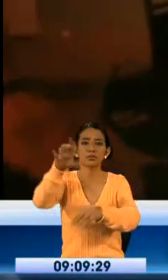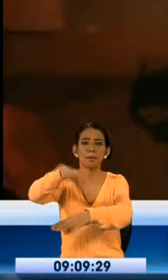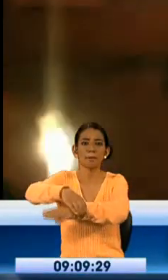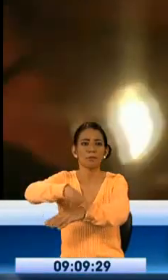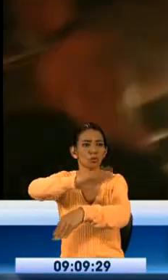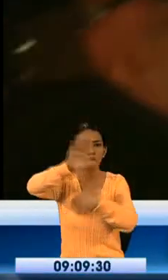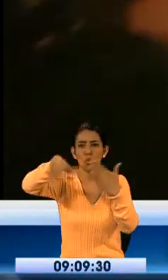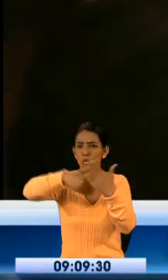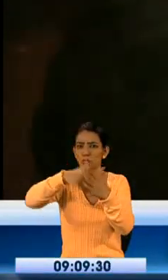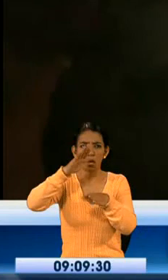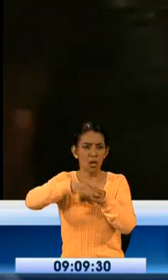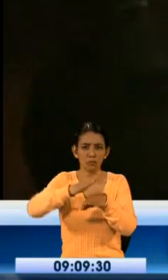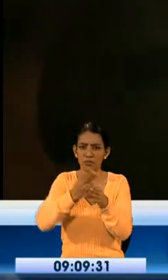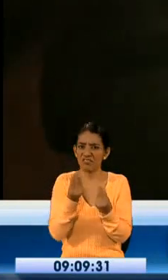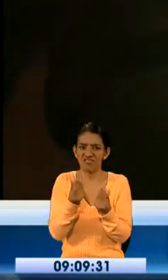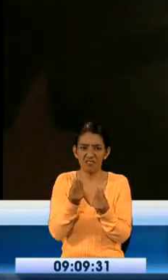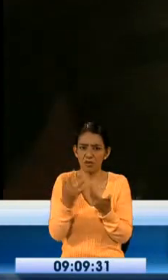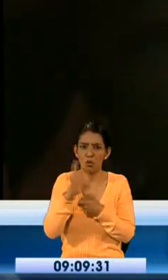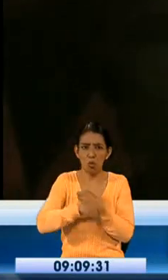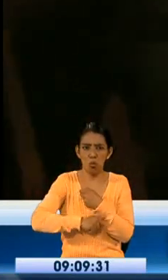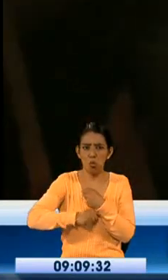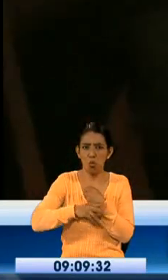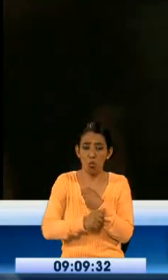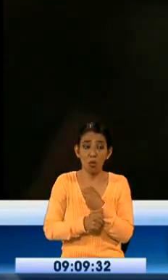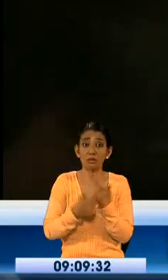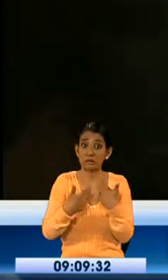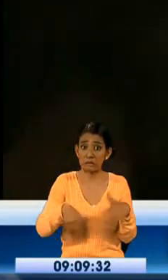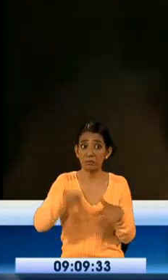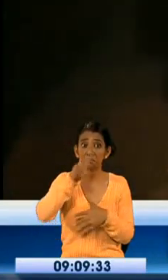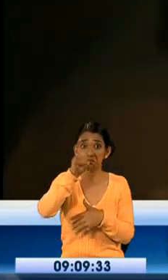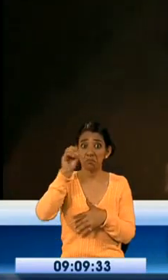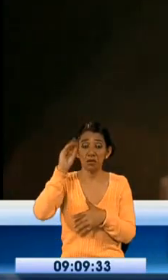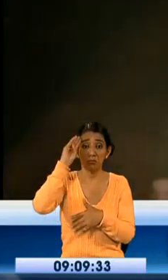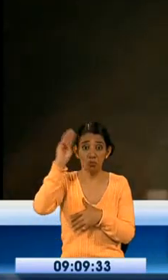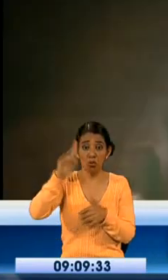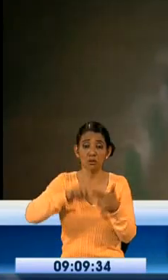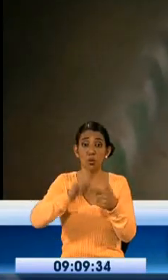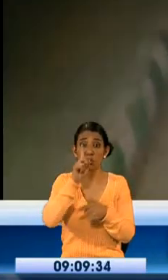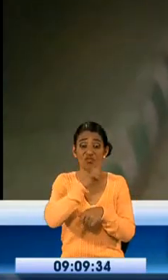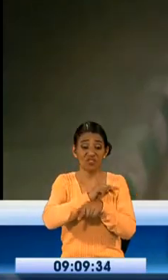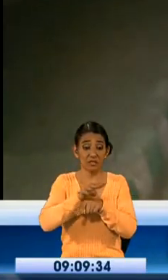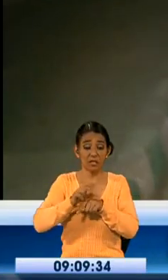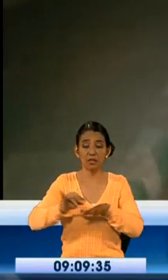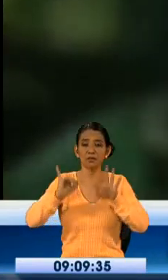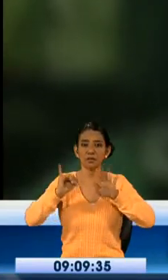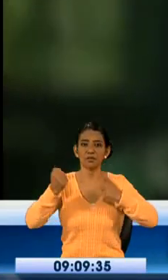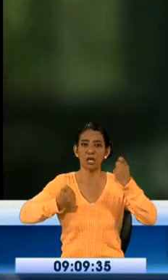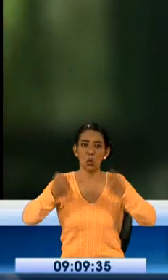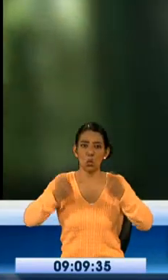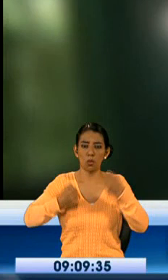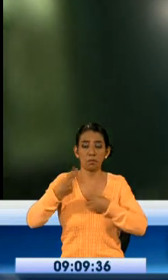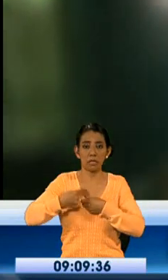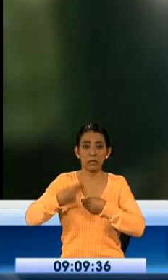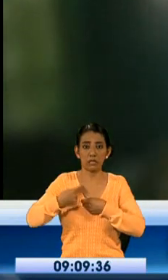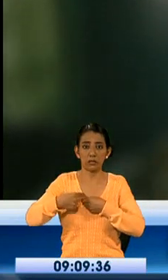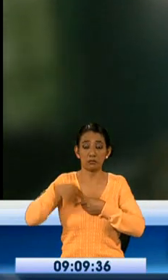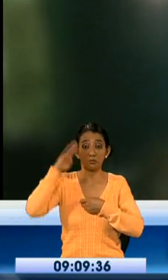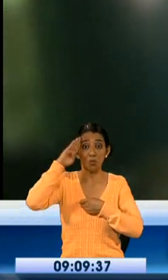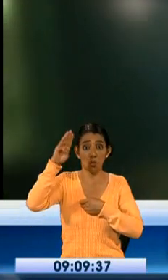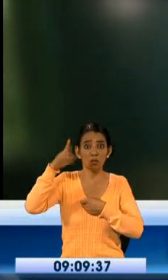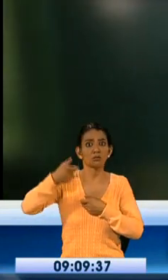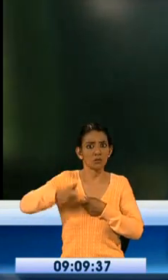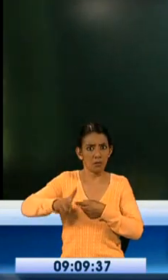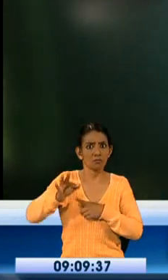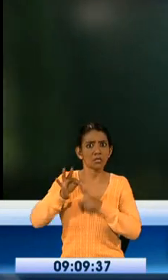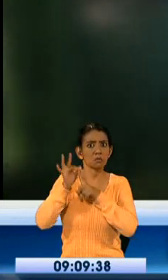de asociación ilícita. En el operativo participaron 20 policías, un fiscal y 6 vehículos. Entre los uniformados estaban elementos de la